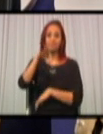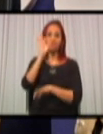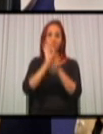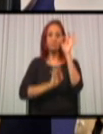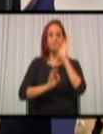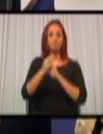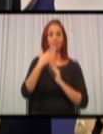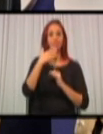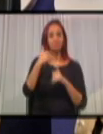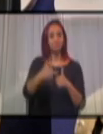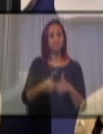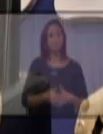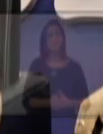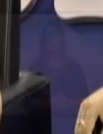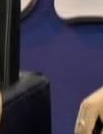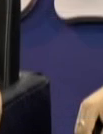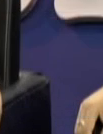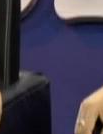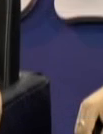Este momento.